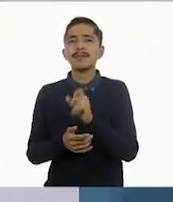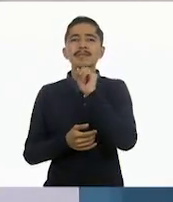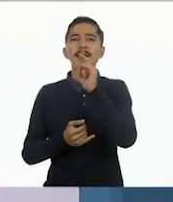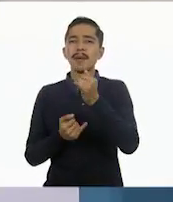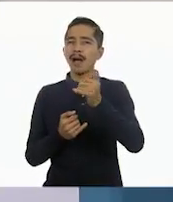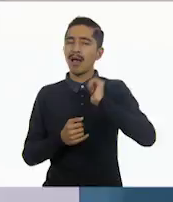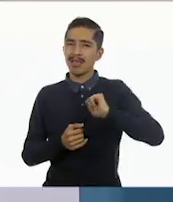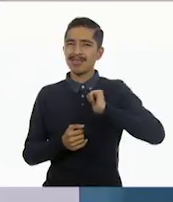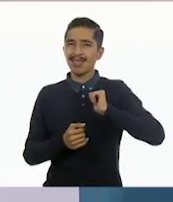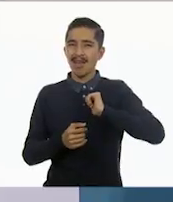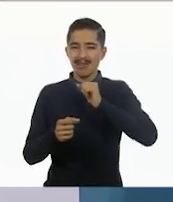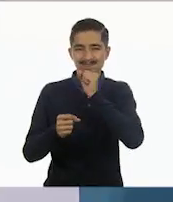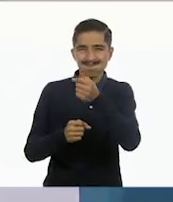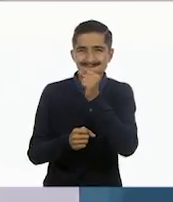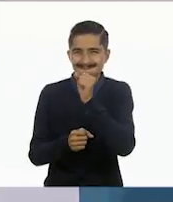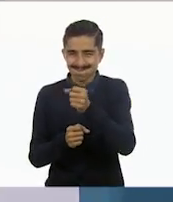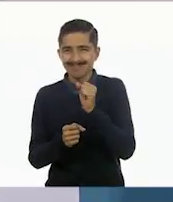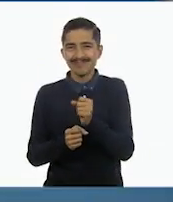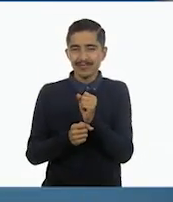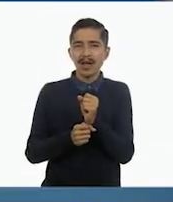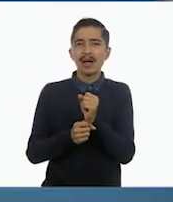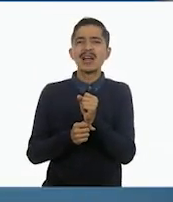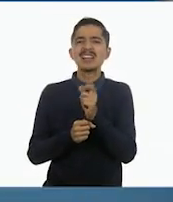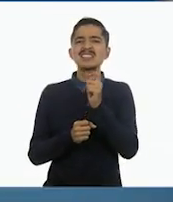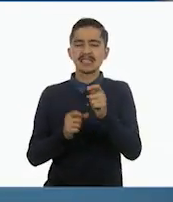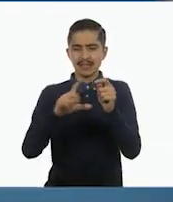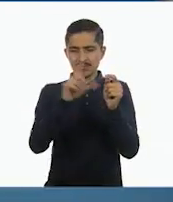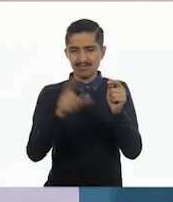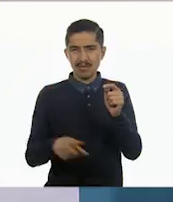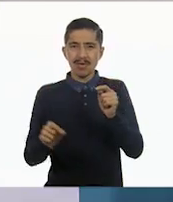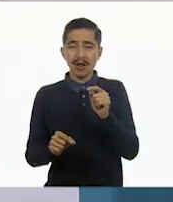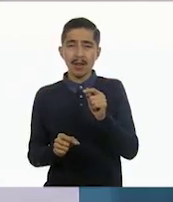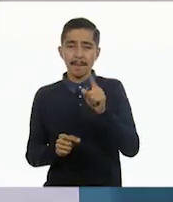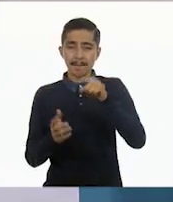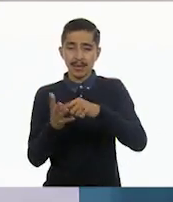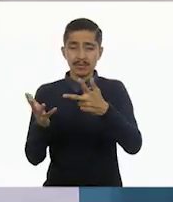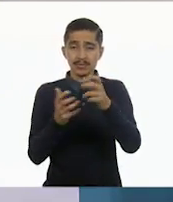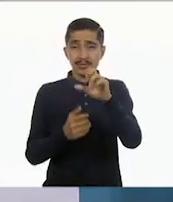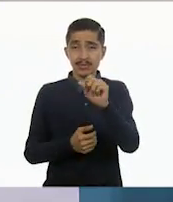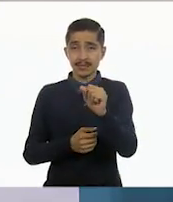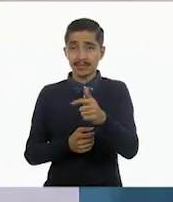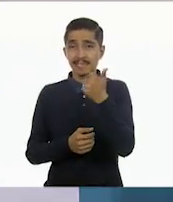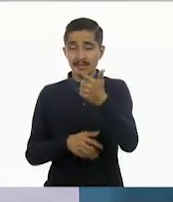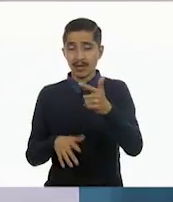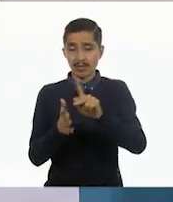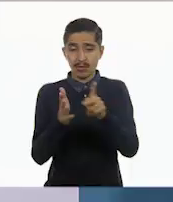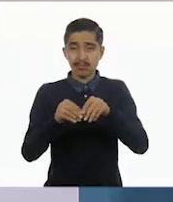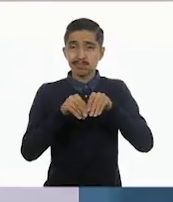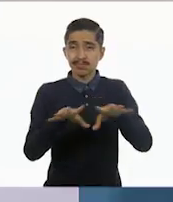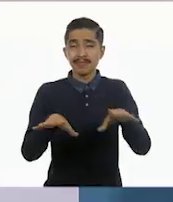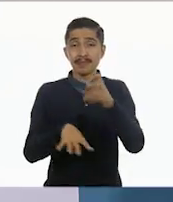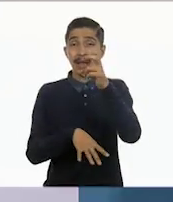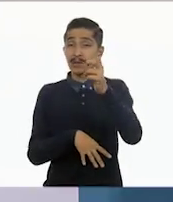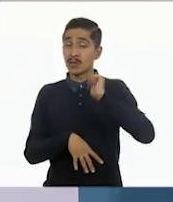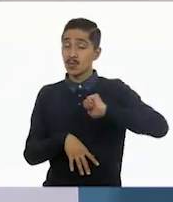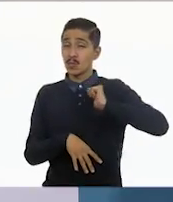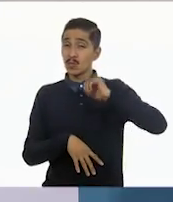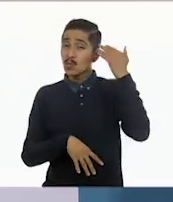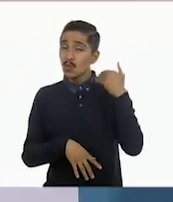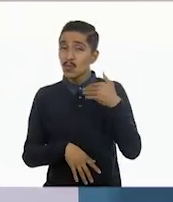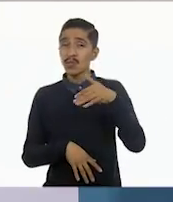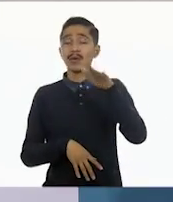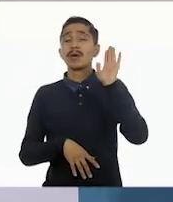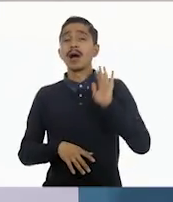la época, como el Boletín Republicano, que se empezó a publicar en 1867 y que en esa época